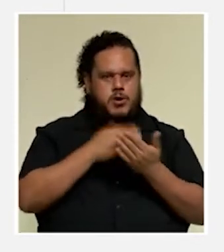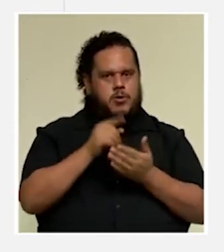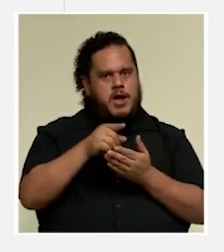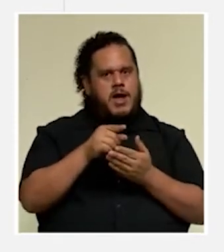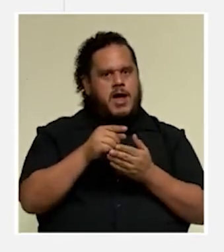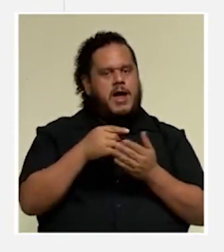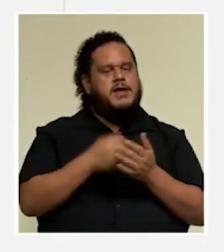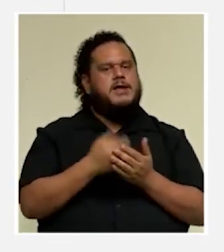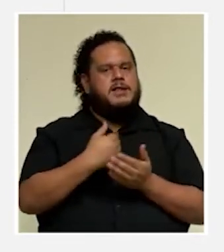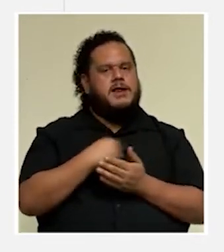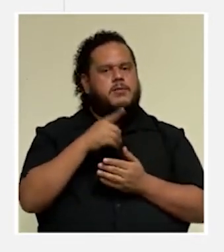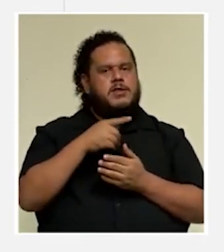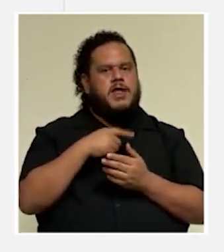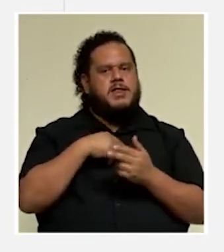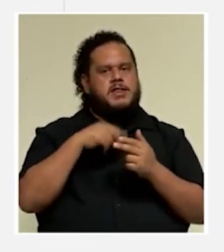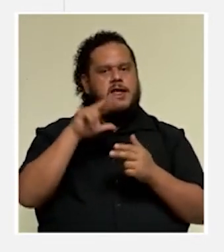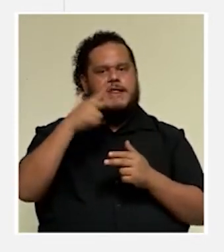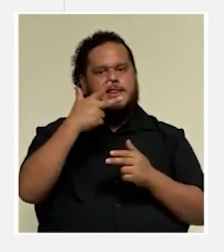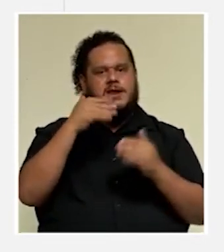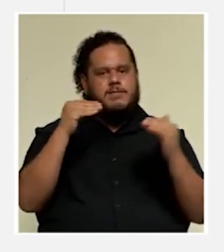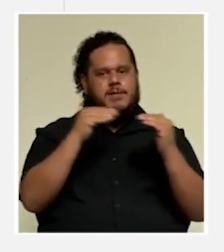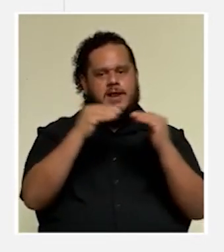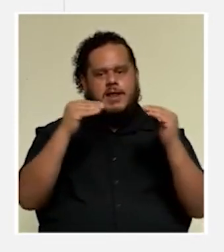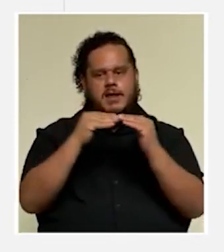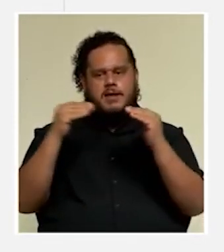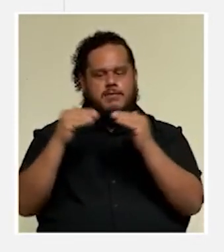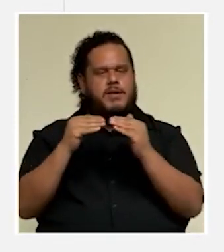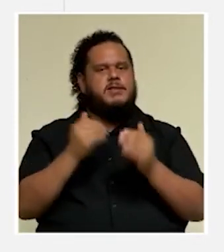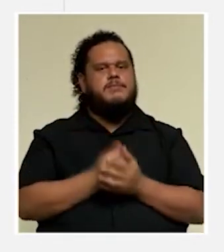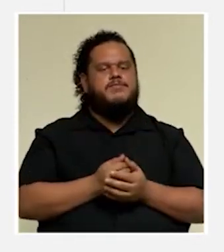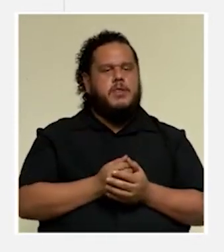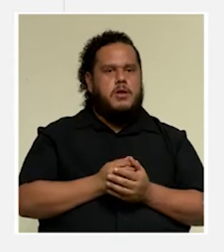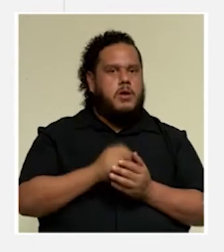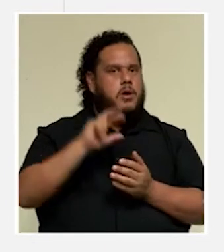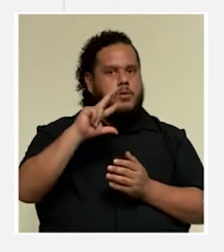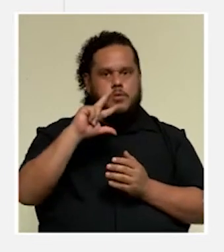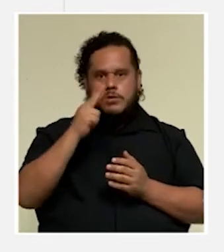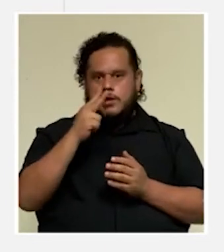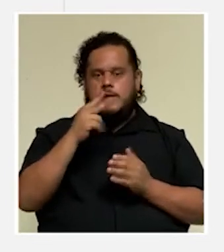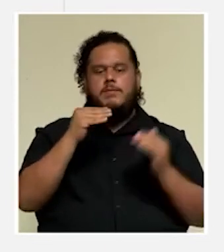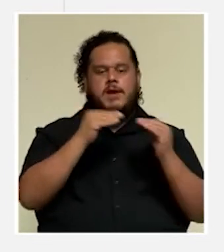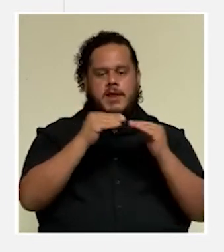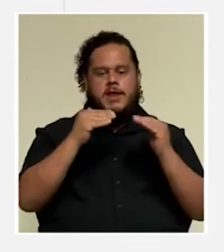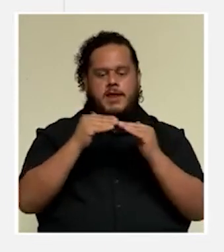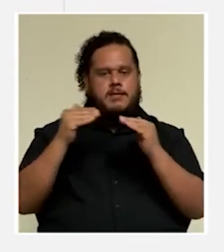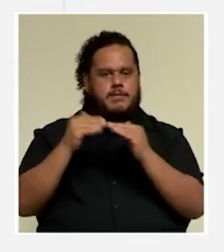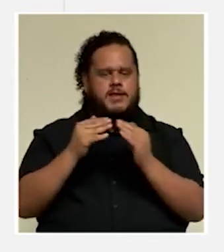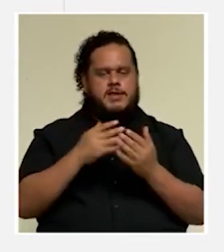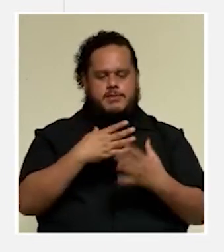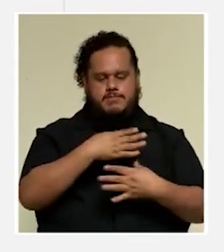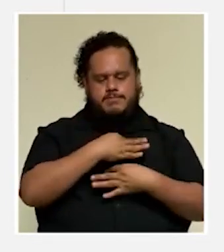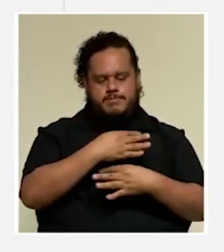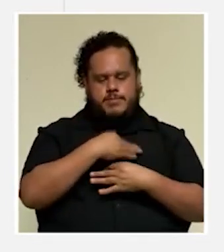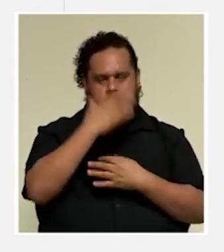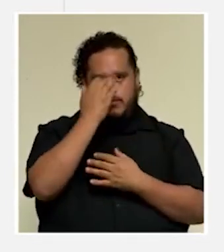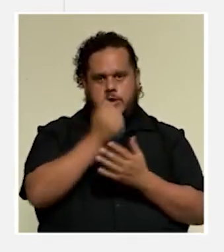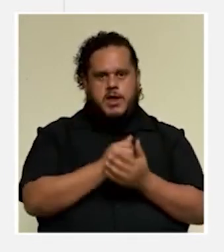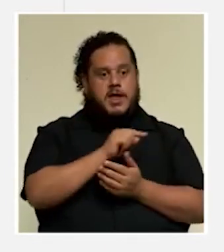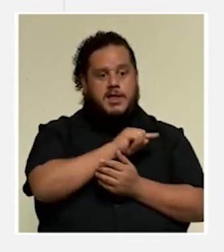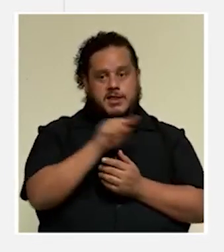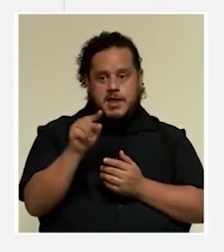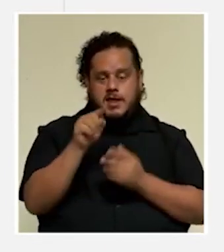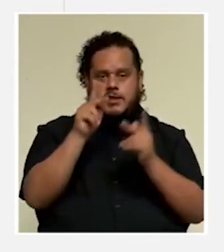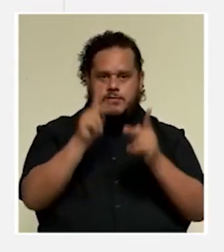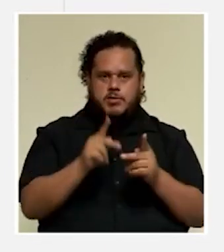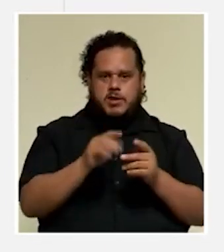este triple empate. Un triple empate muy interesante, Vilma, porque de estas personas,